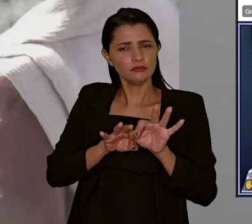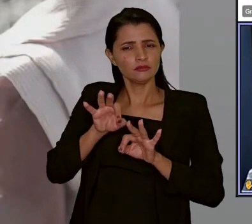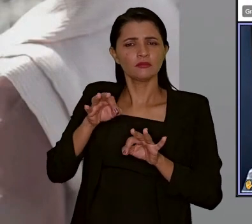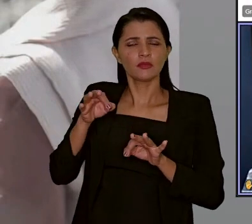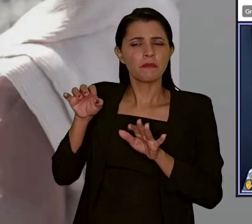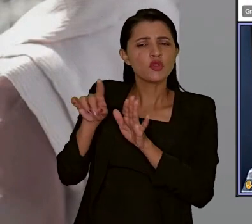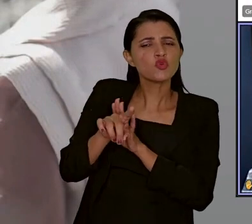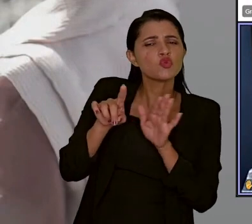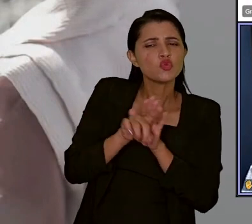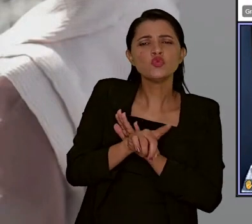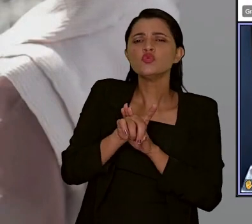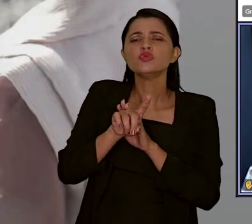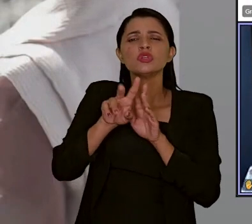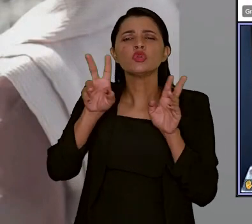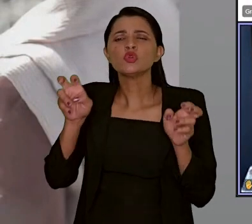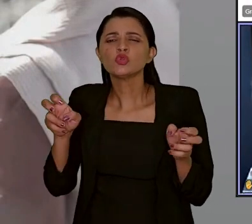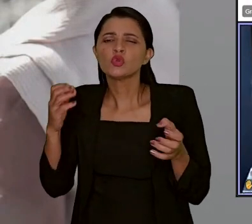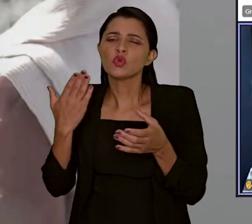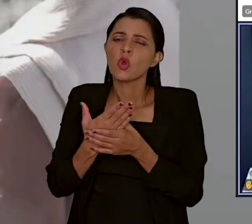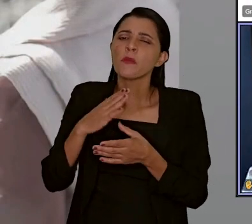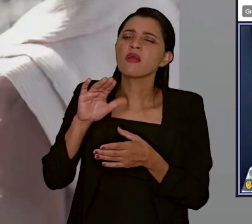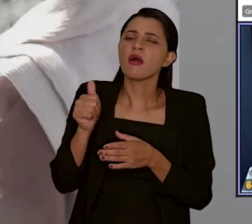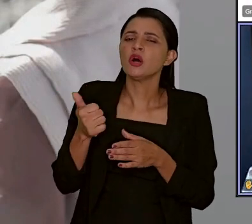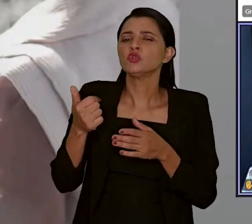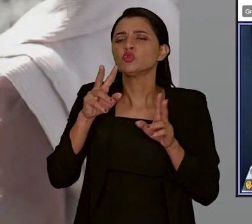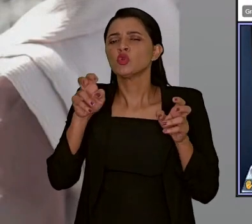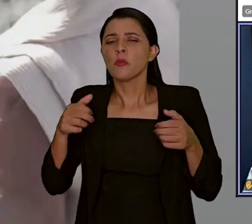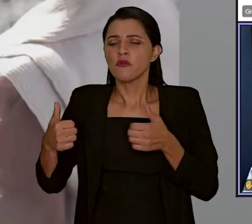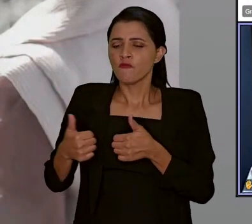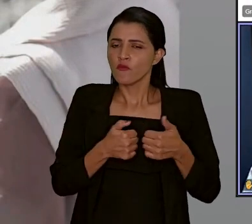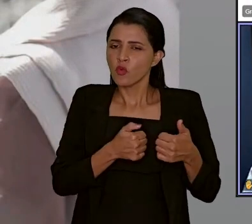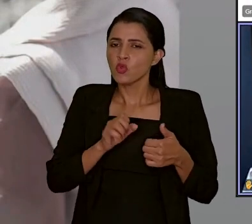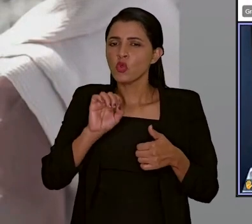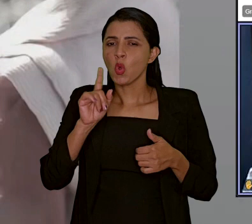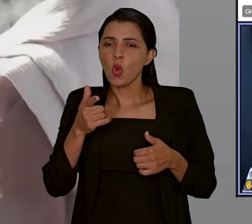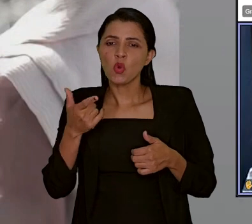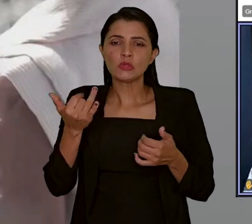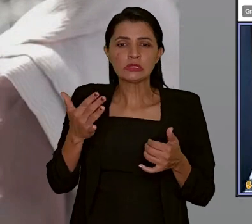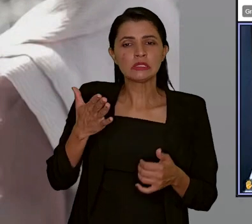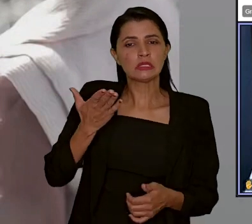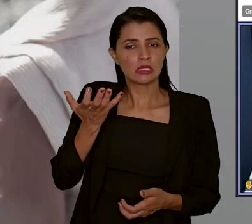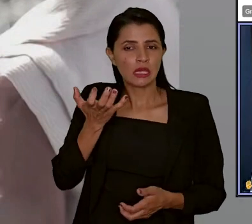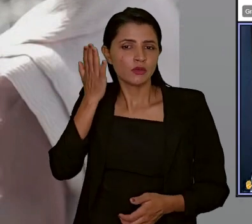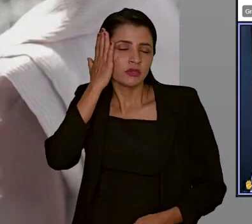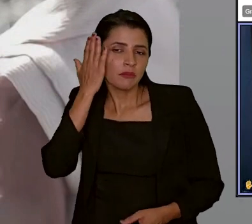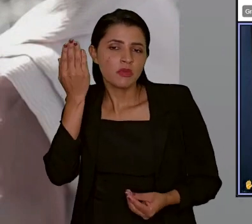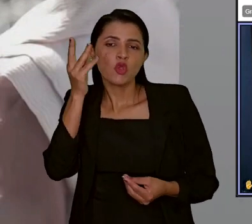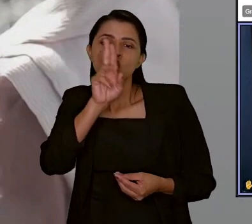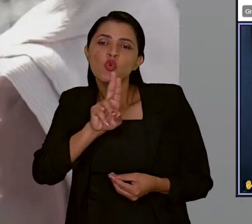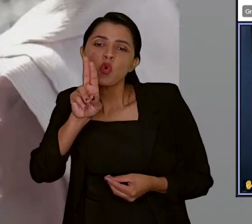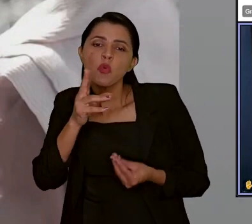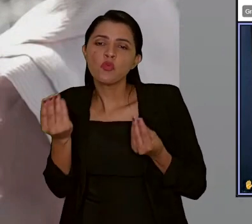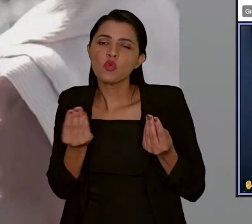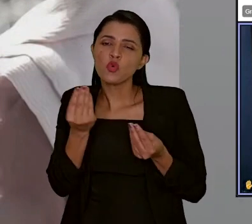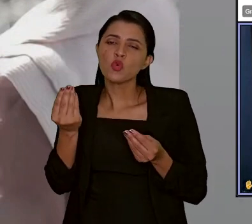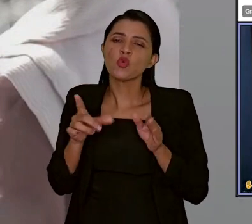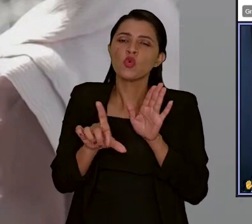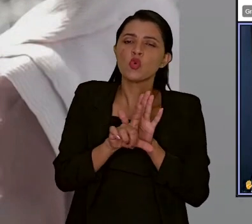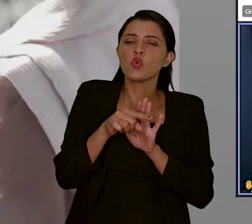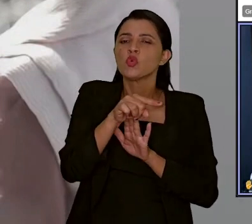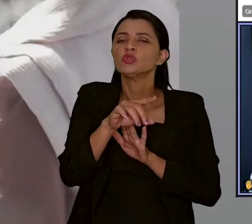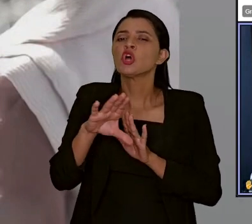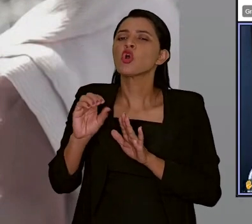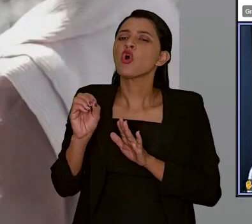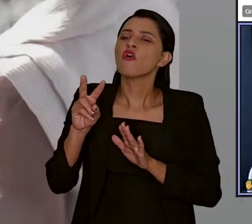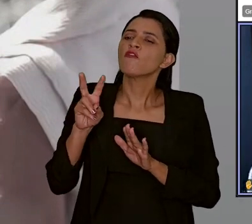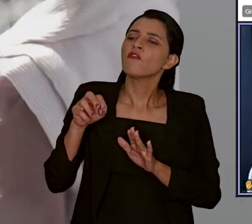el caso concreto o si quiere saber la forma de aplicación del convenio o